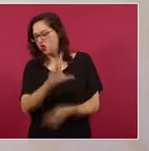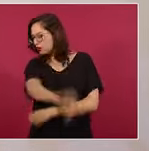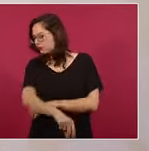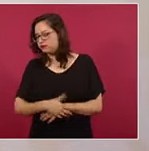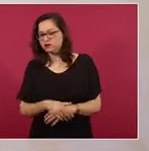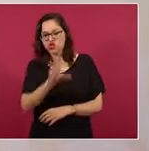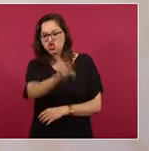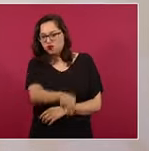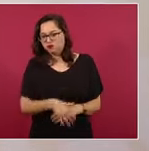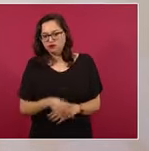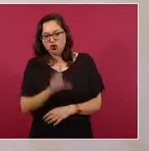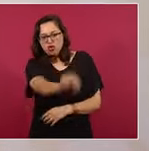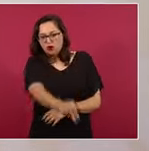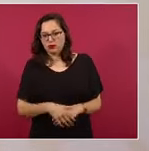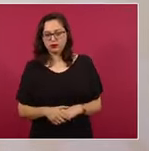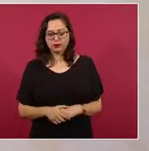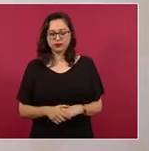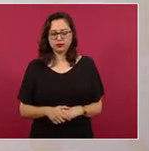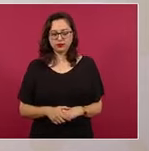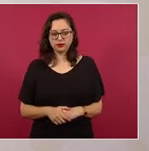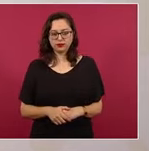todo en contra,